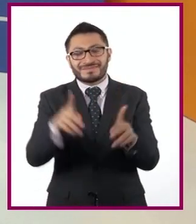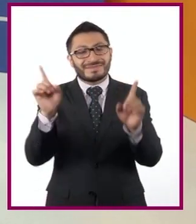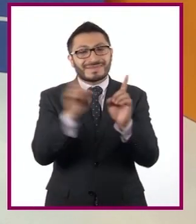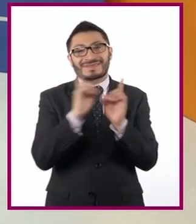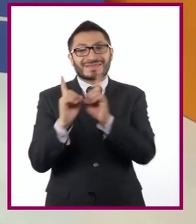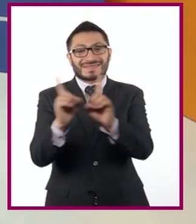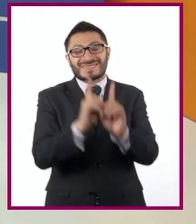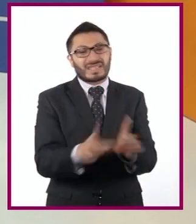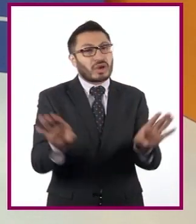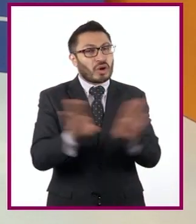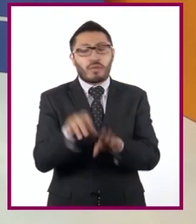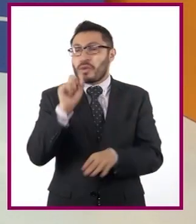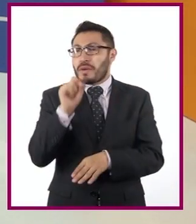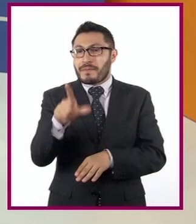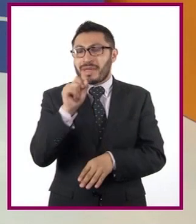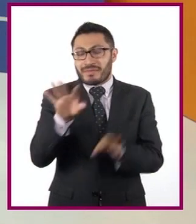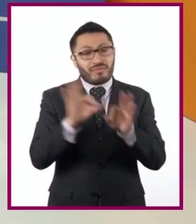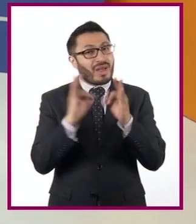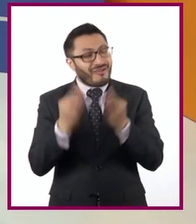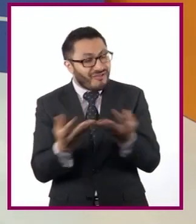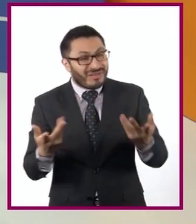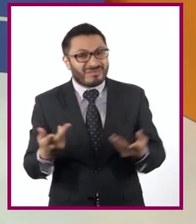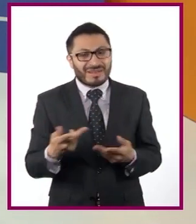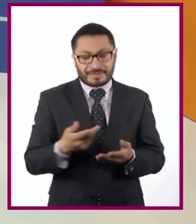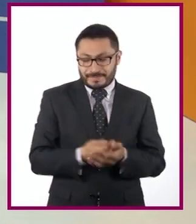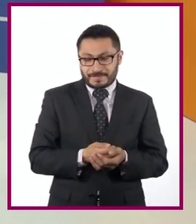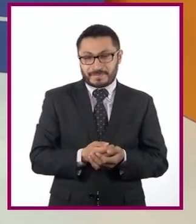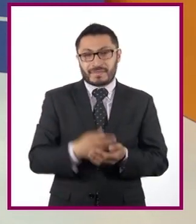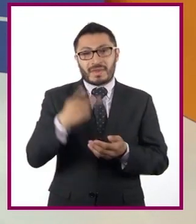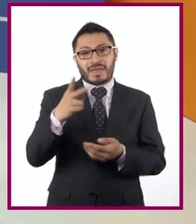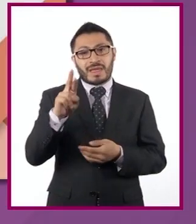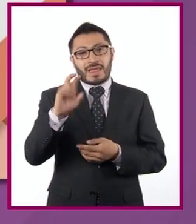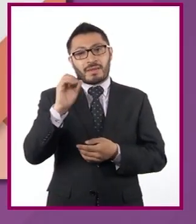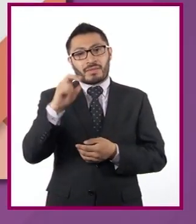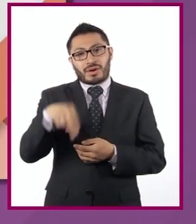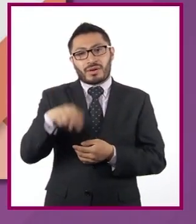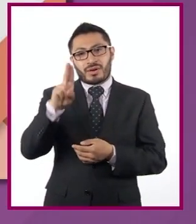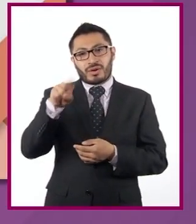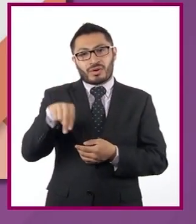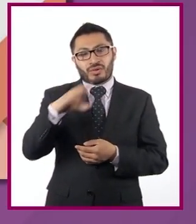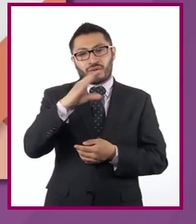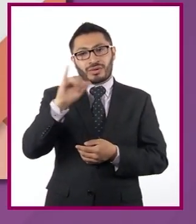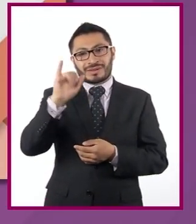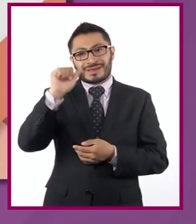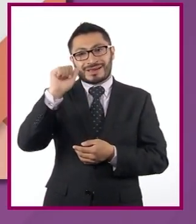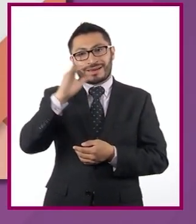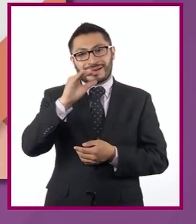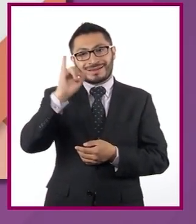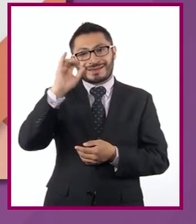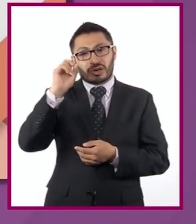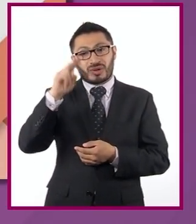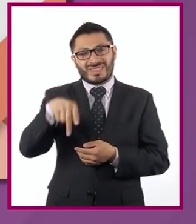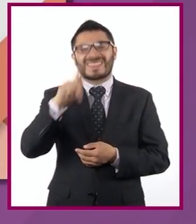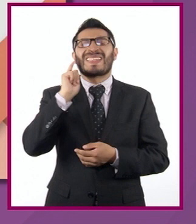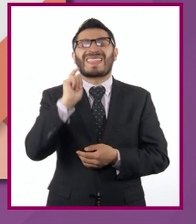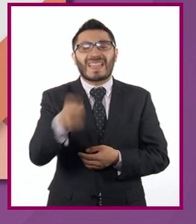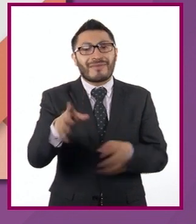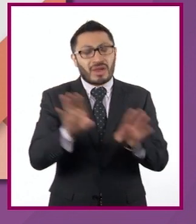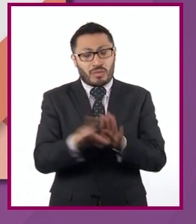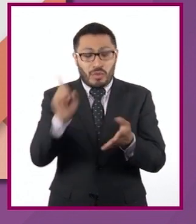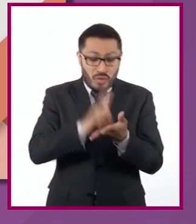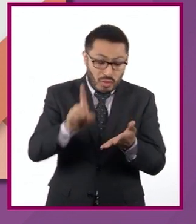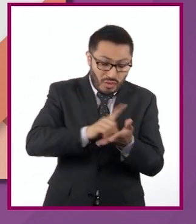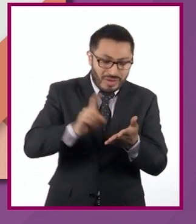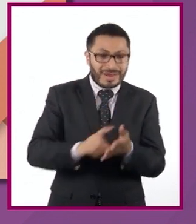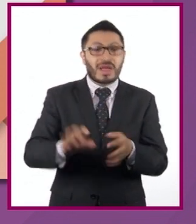misma entonación. Ahora bien, la pronunciación es, según la Real Academia Española,